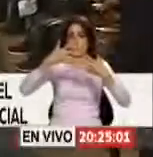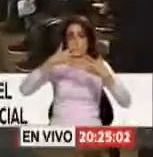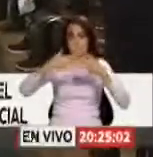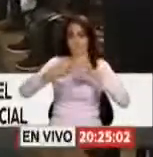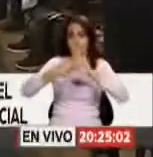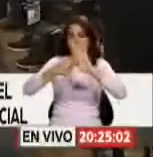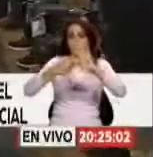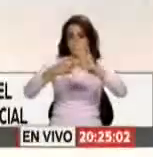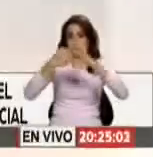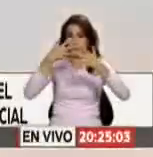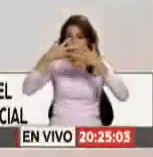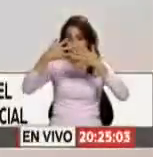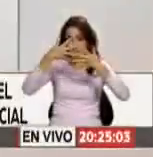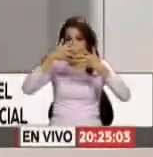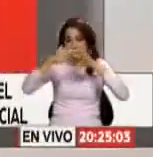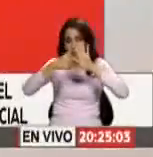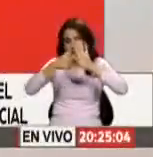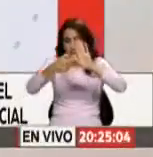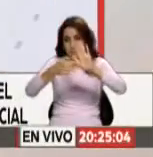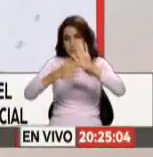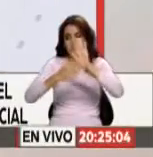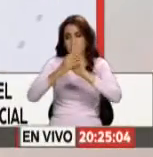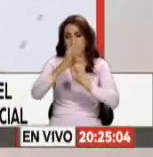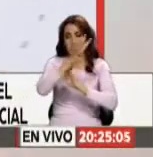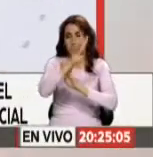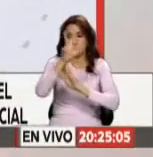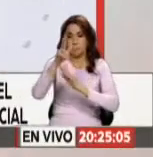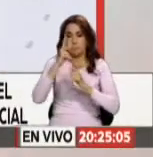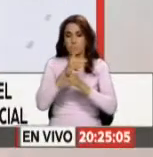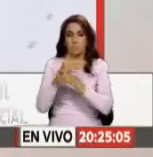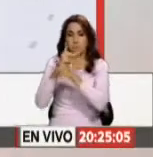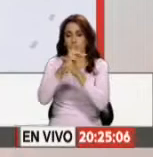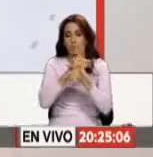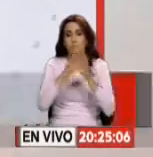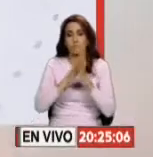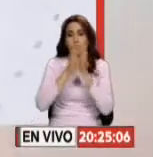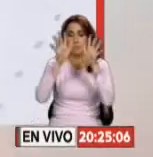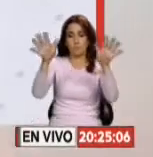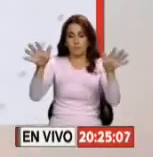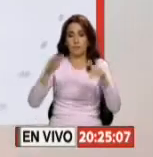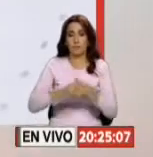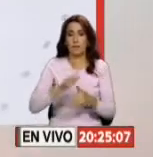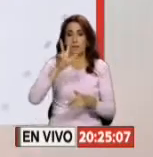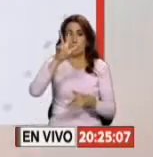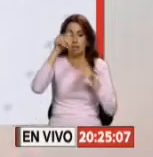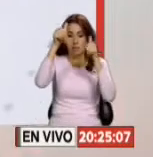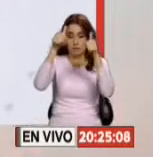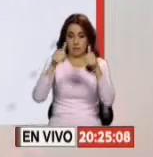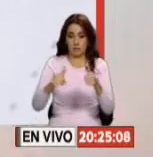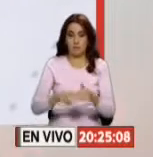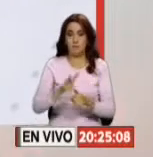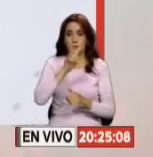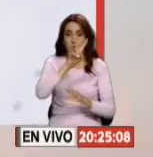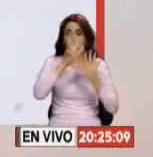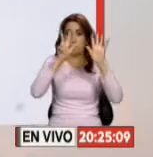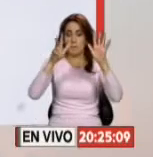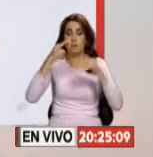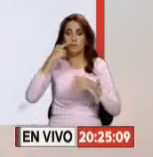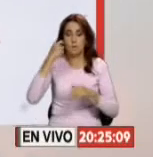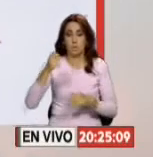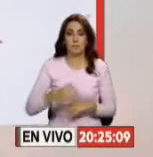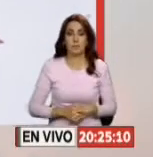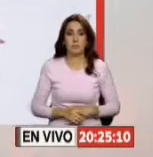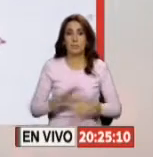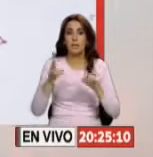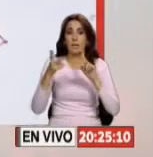plantilla para el escrutinio de votos de los 43 consejeros que estarán distribuidos en 3 papeletas, una con 28 hombres, la segunda